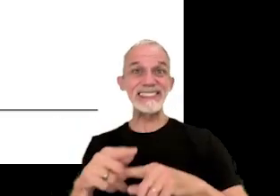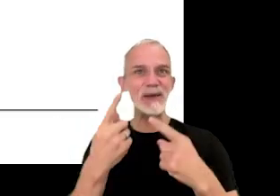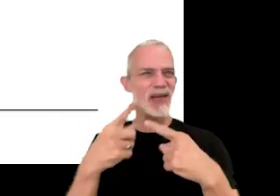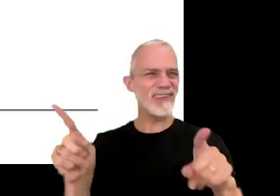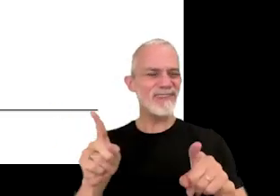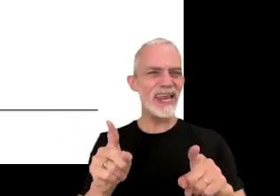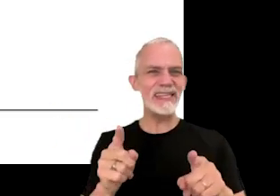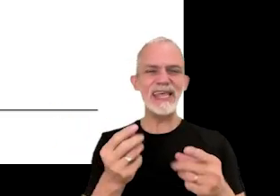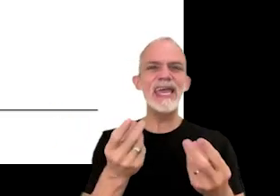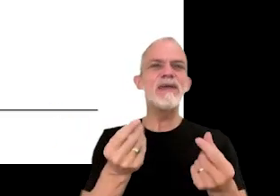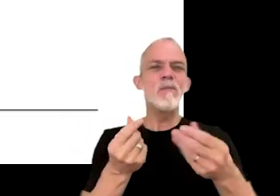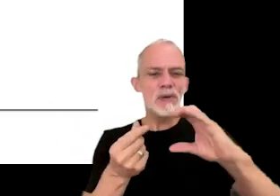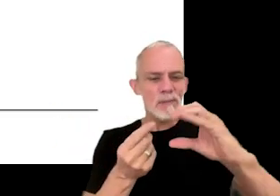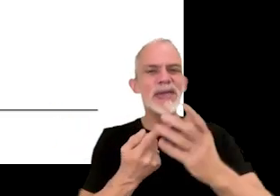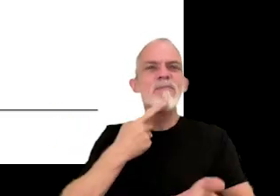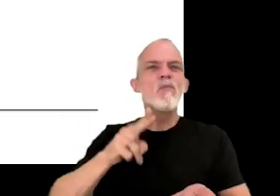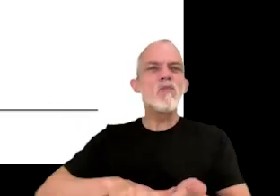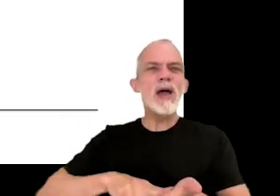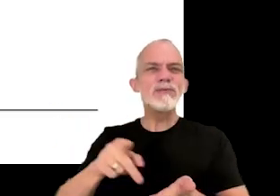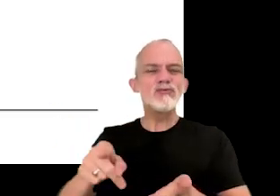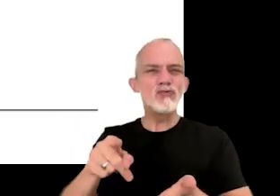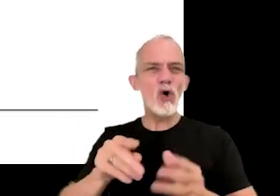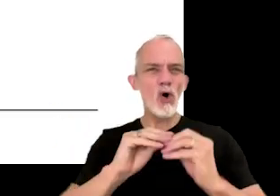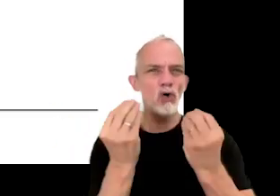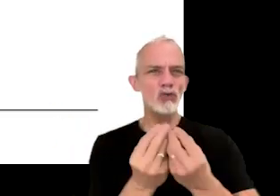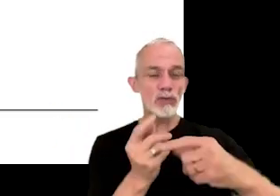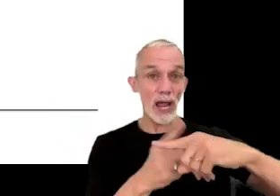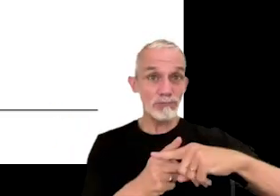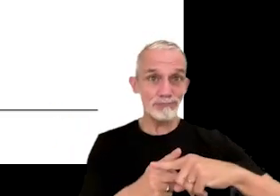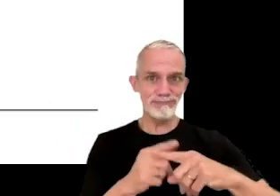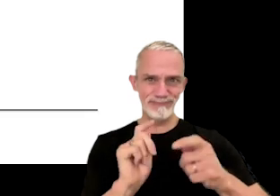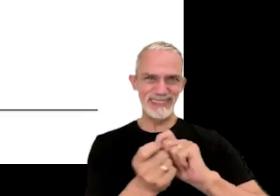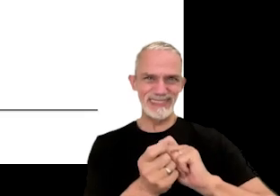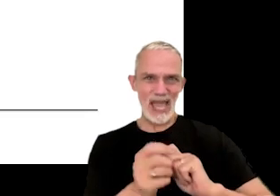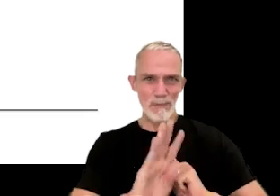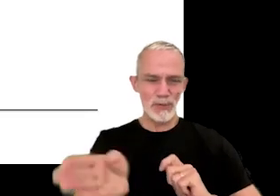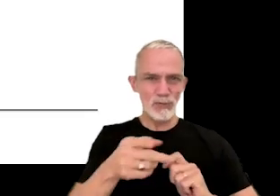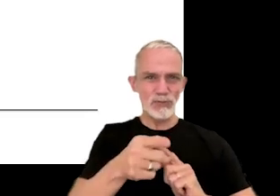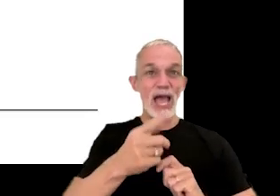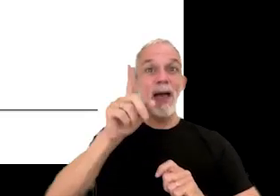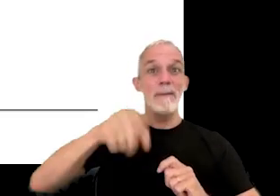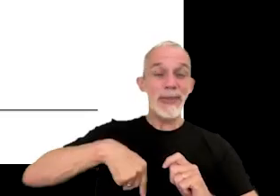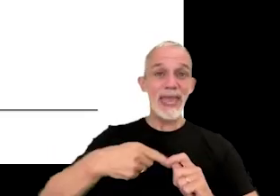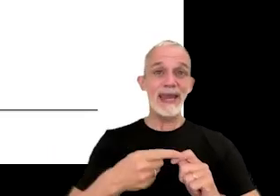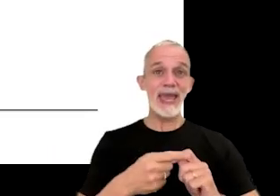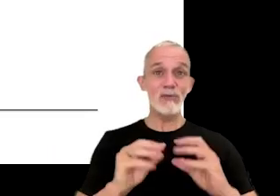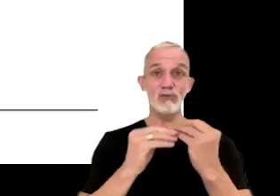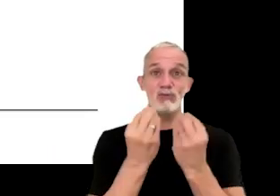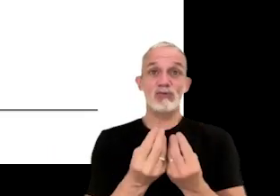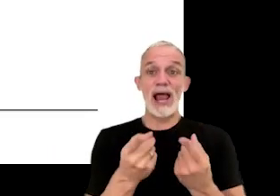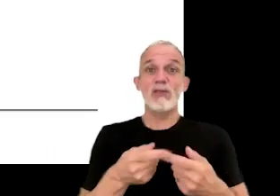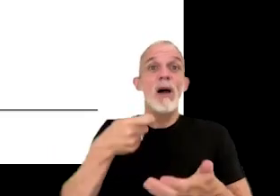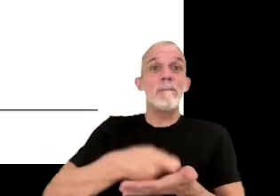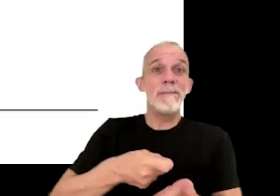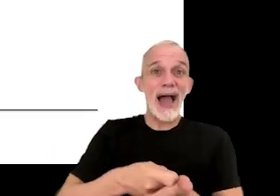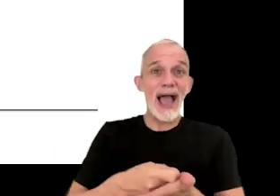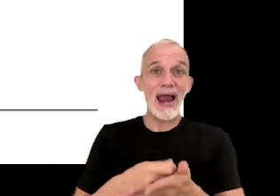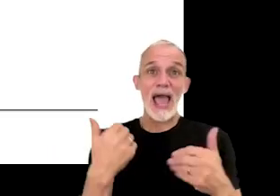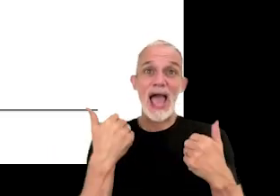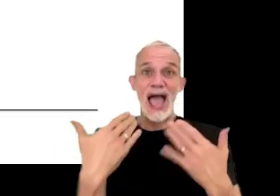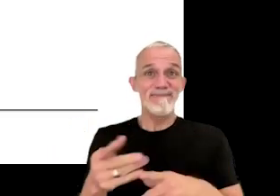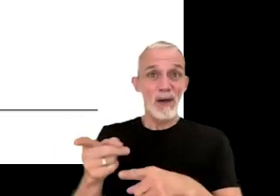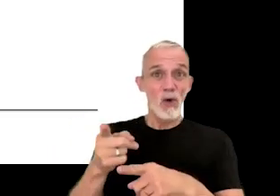importe de impuesto que con esta modificación genere un saldo a pagar en favor del